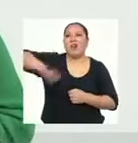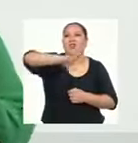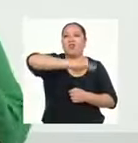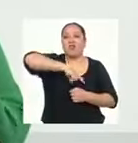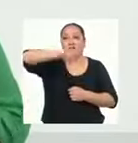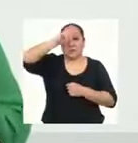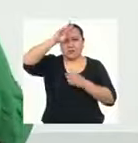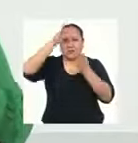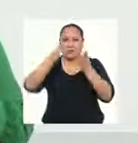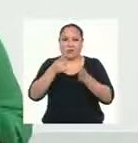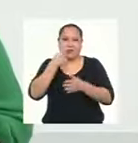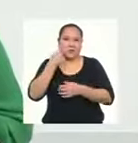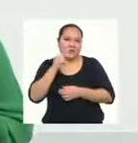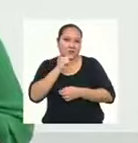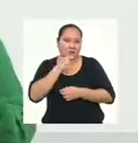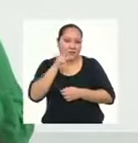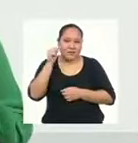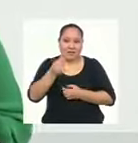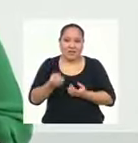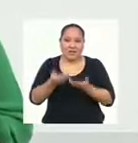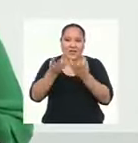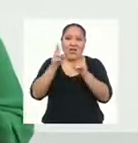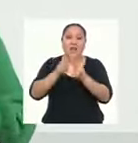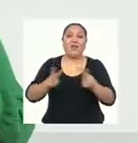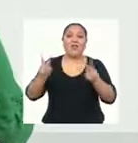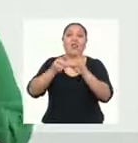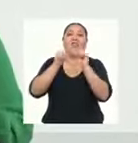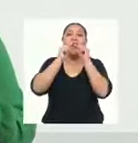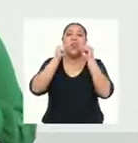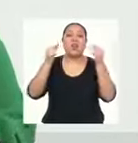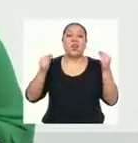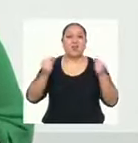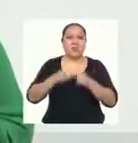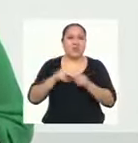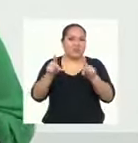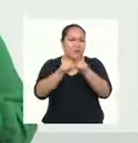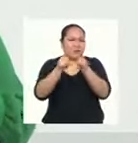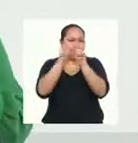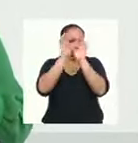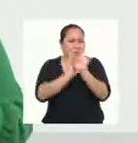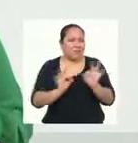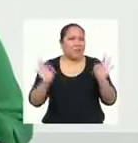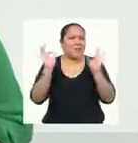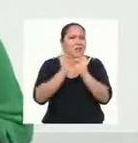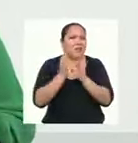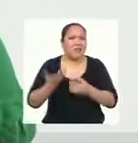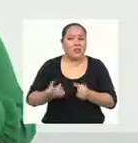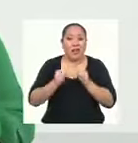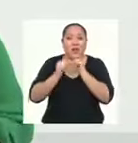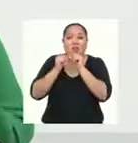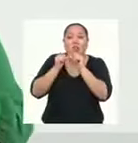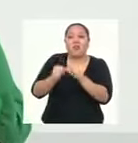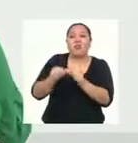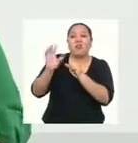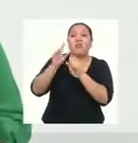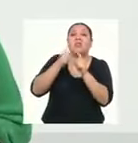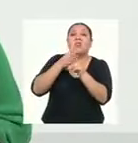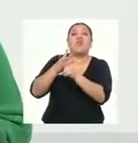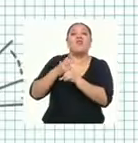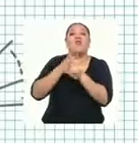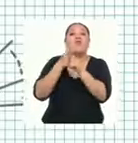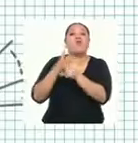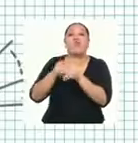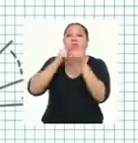peruanos, así como la valoración del quechua. También es importante la preservación de las lenguas